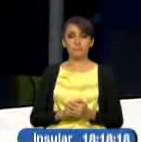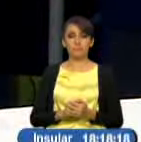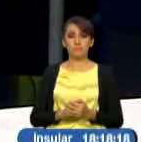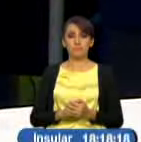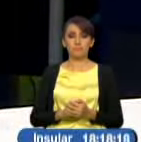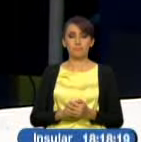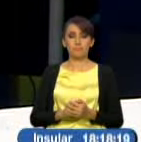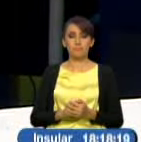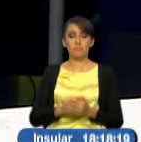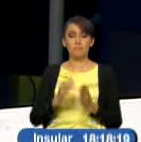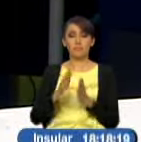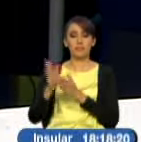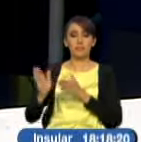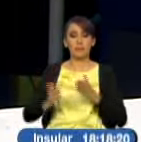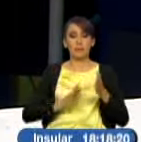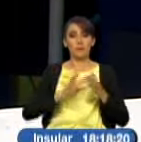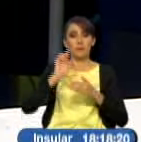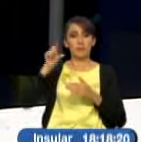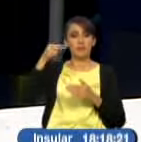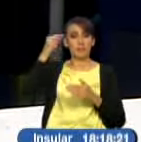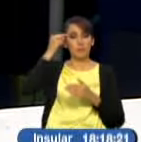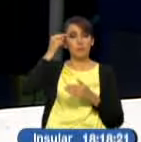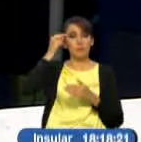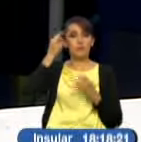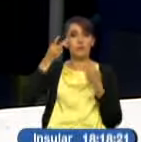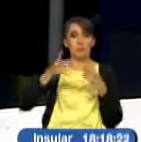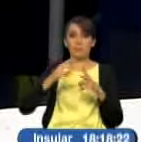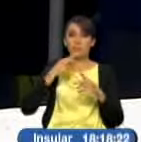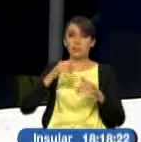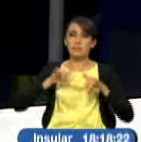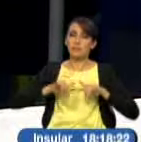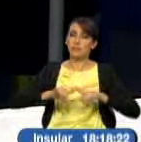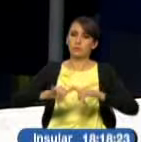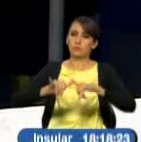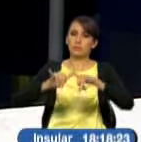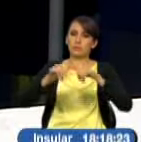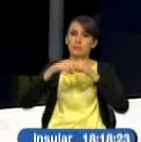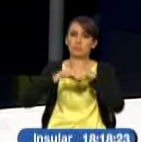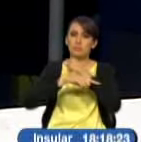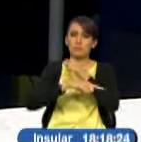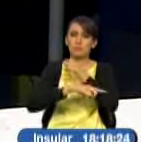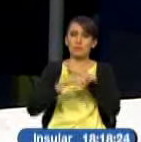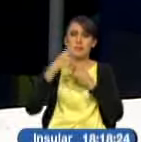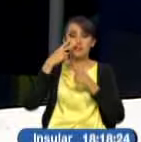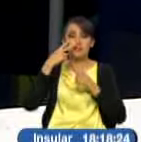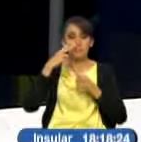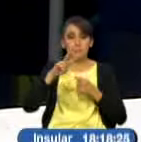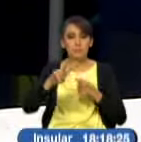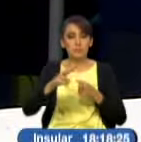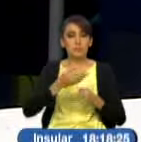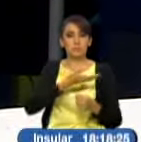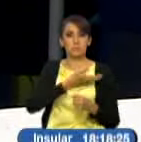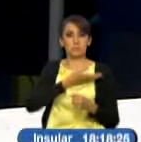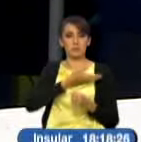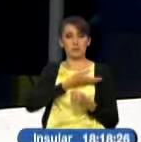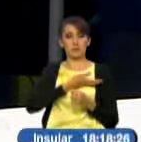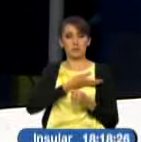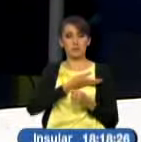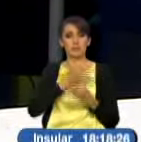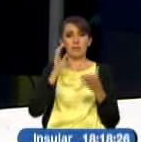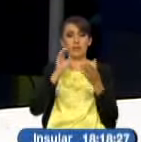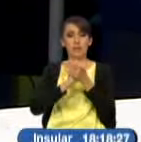Y el plan de gobierno del candidato Lenín Moreno incluye la continuidad y la profundización de la misión Manuel Espejo. Rocío de Moreno, esposa